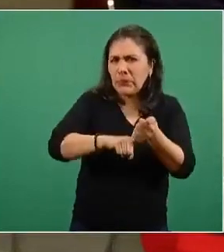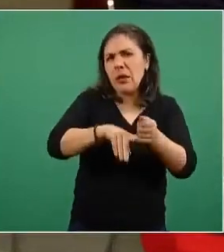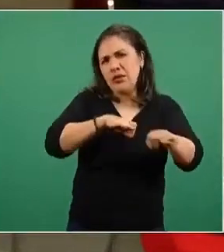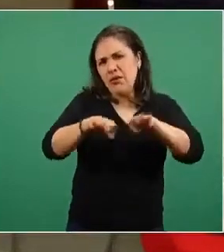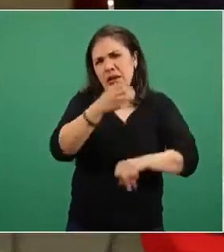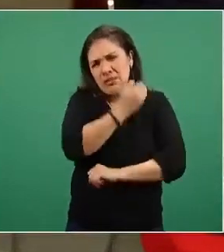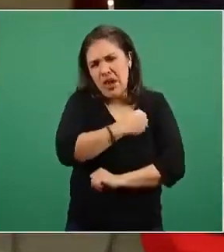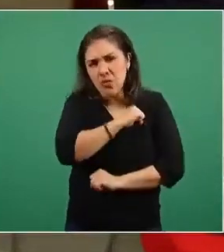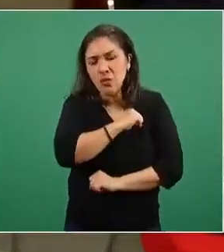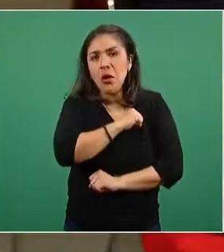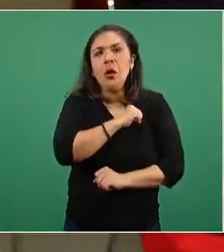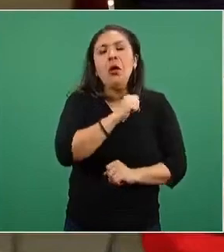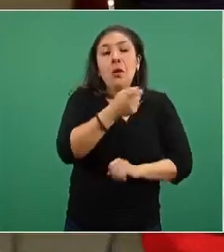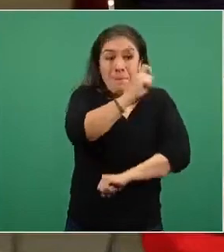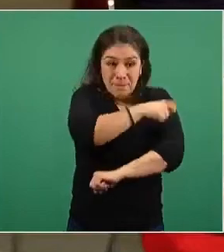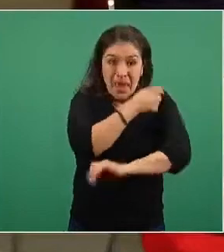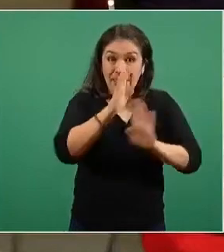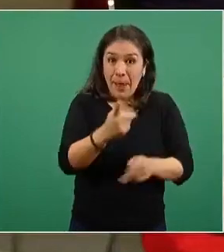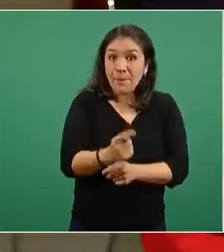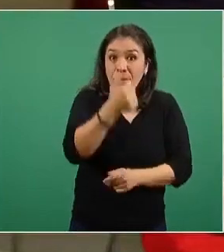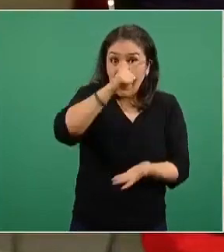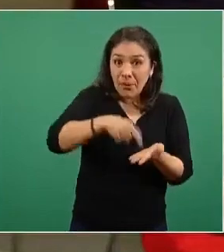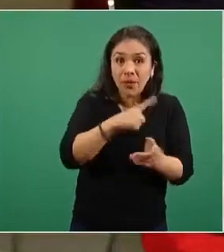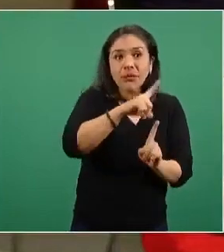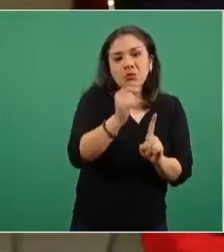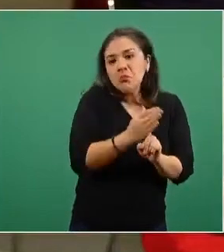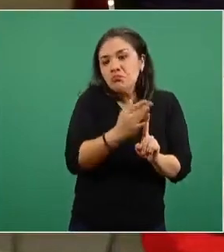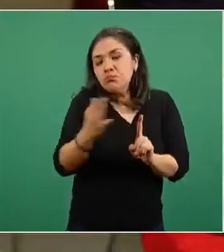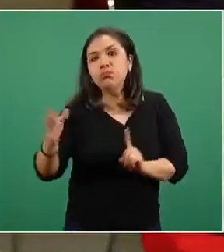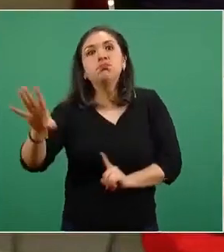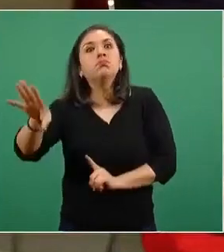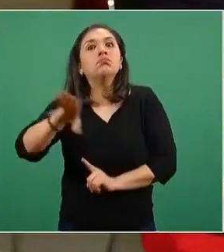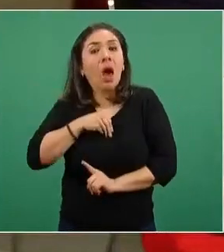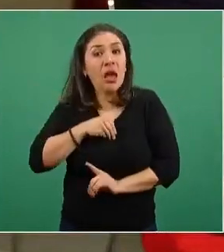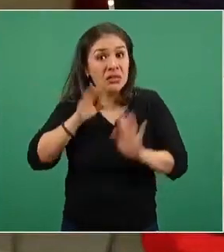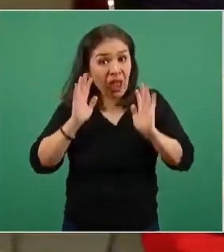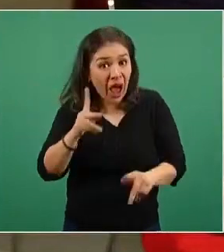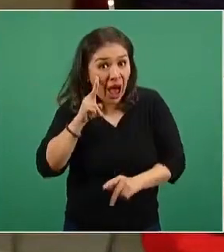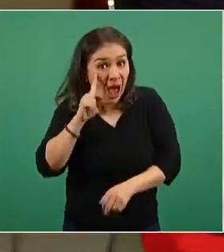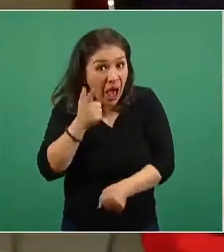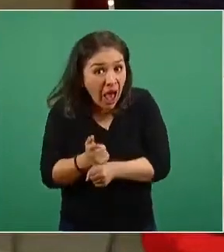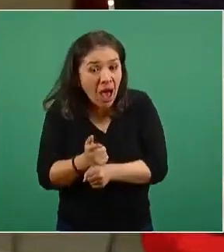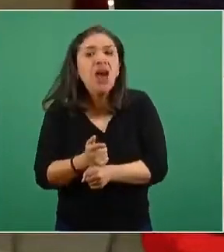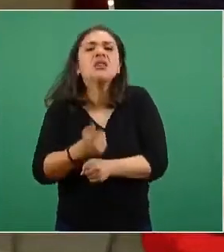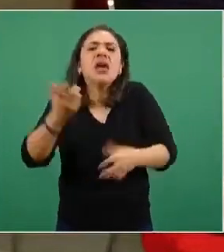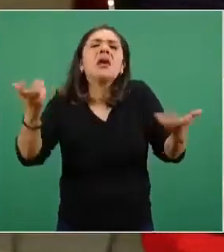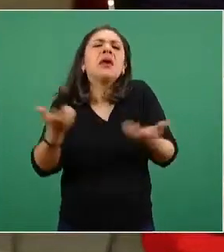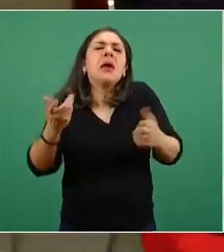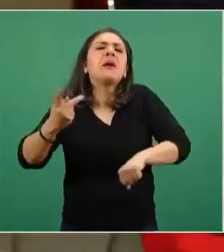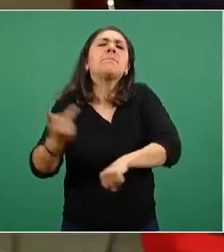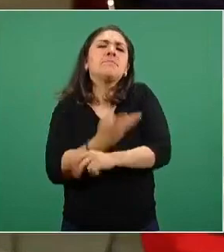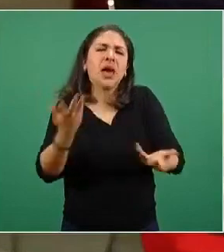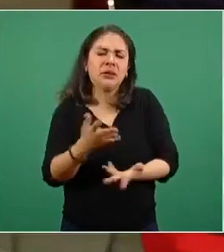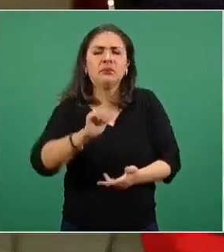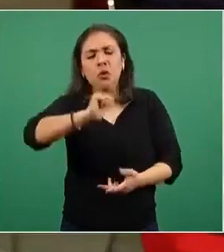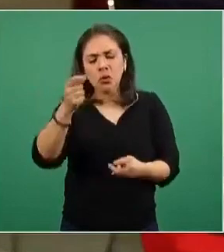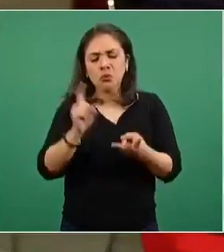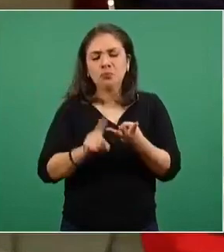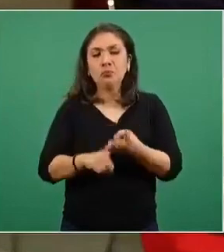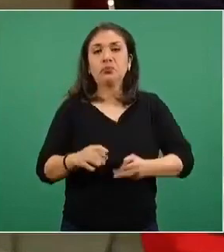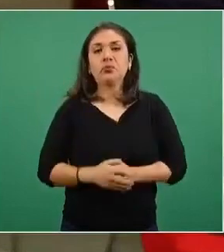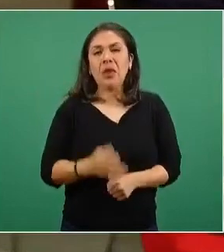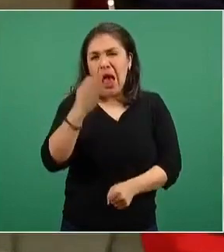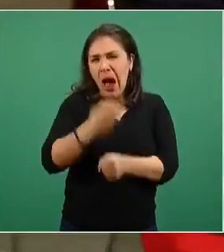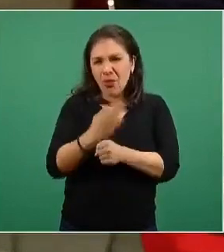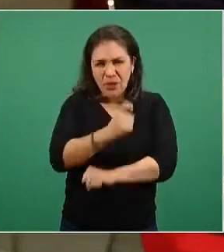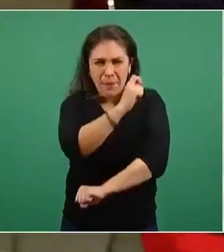COVID y, bueno, ¿qué se hace en esos casos? Y también preguntarle, ahorita que se está haciendo la